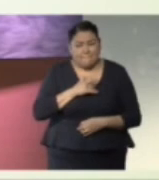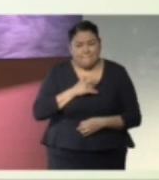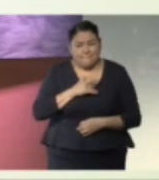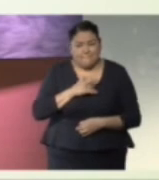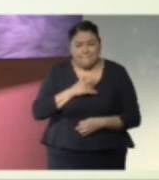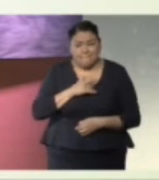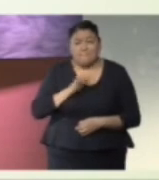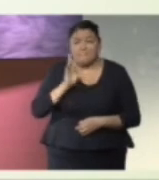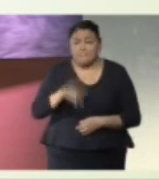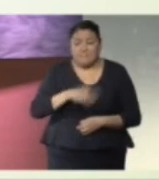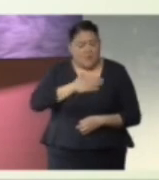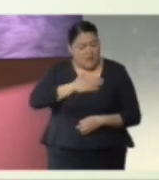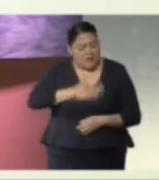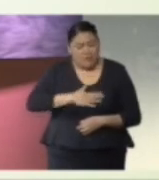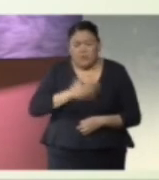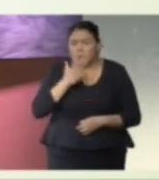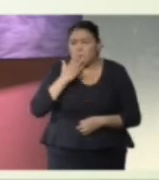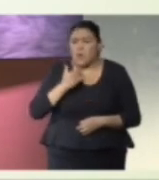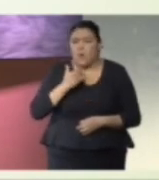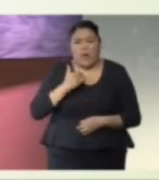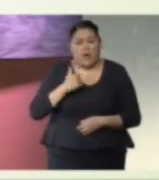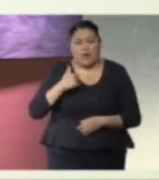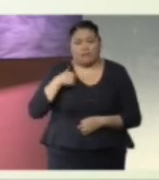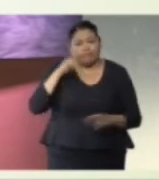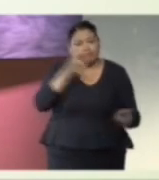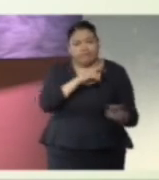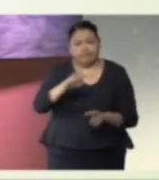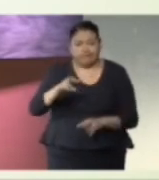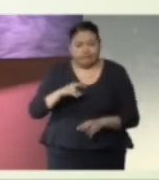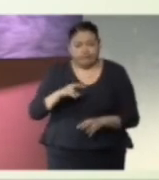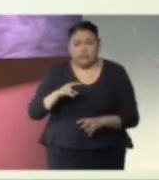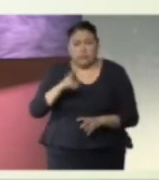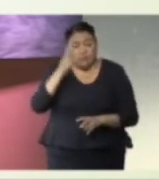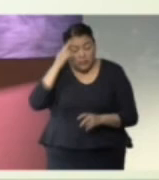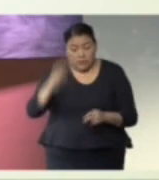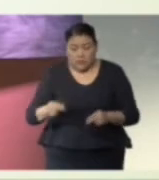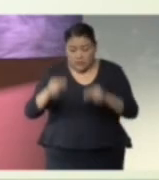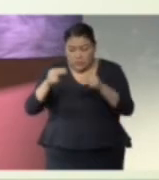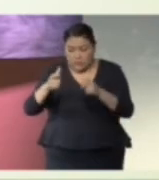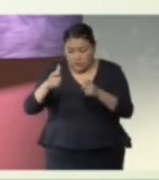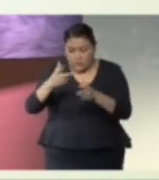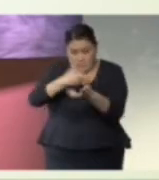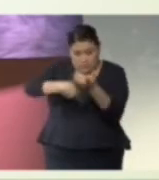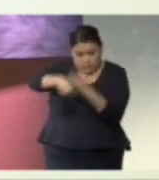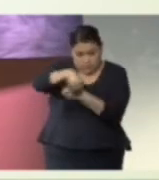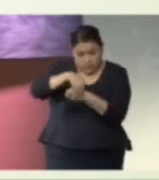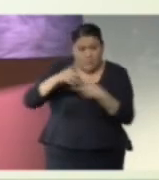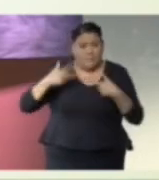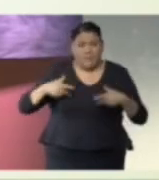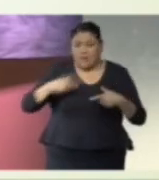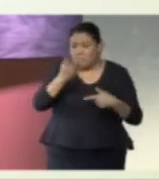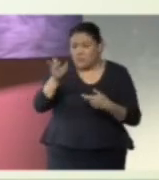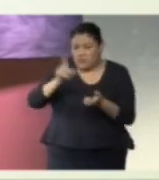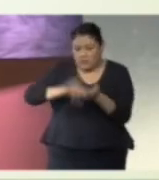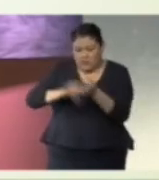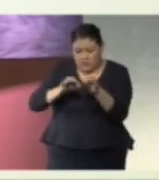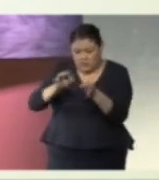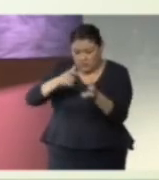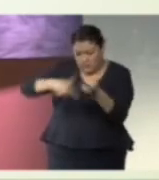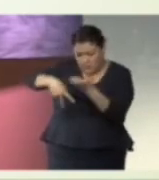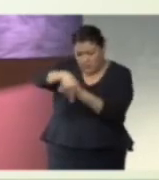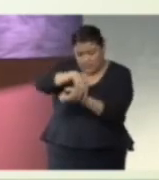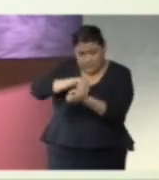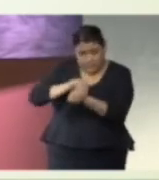Que no existe, por supuesto, justicia sin equidad económica. Sí, la falta de participación